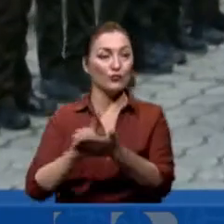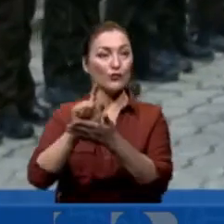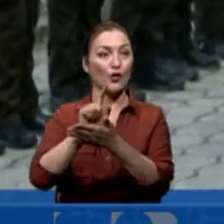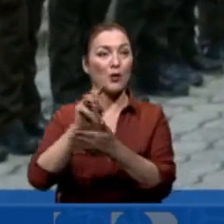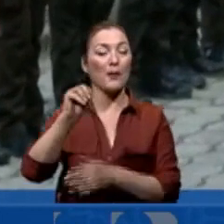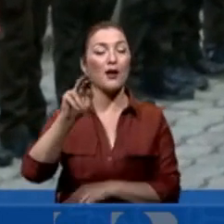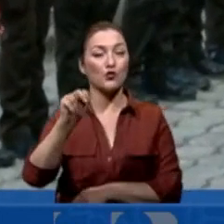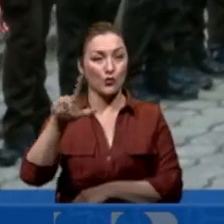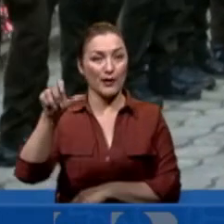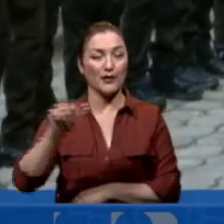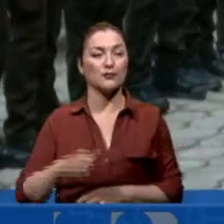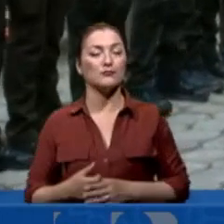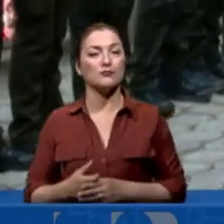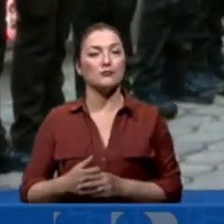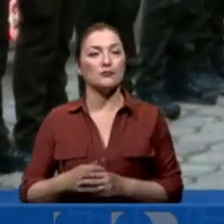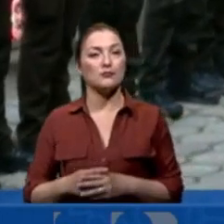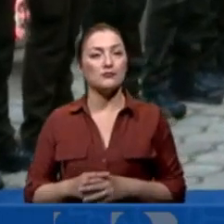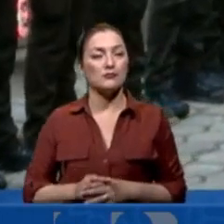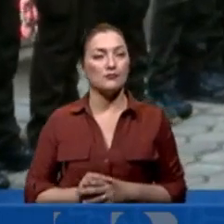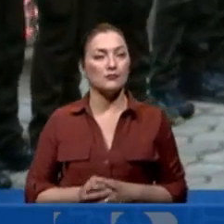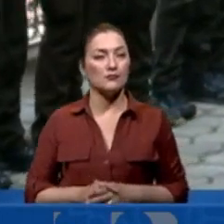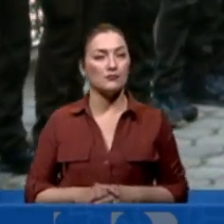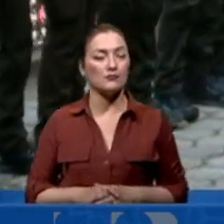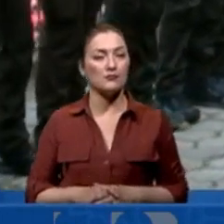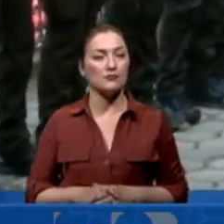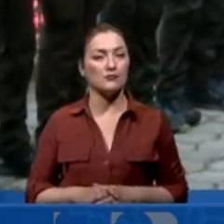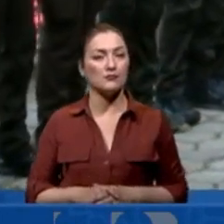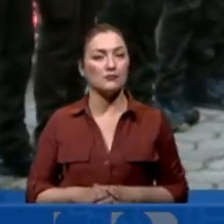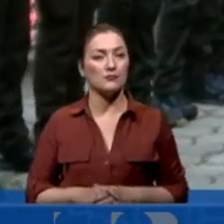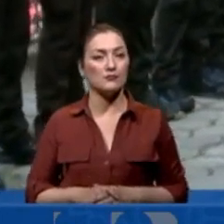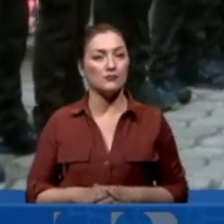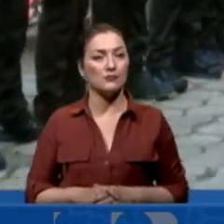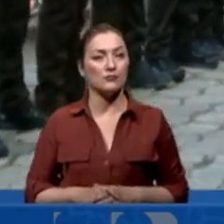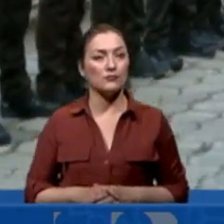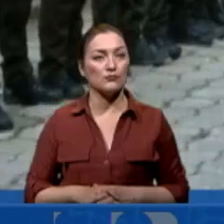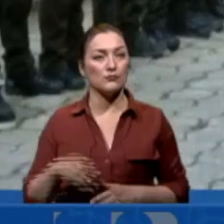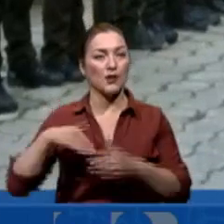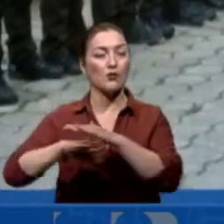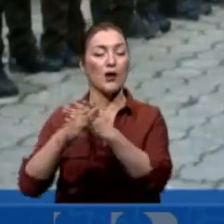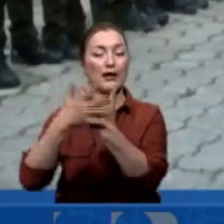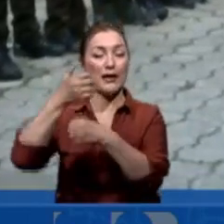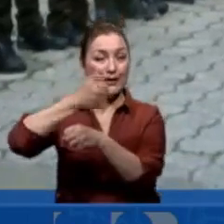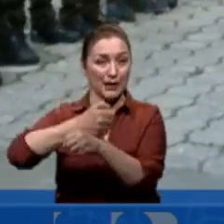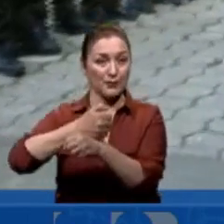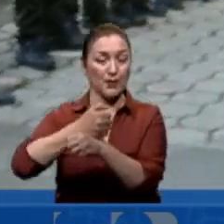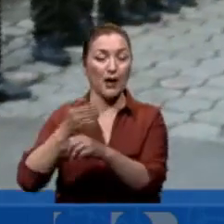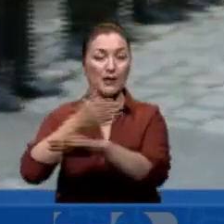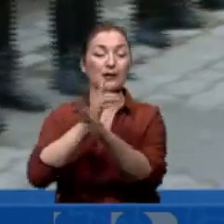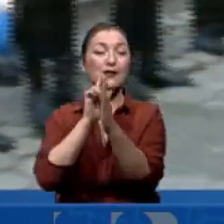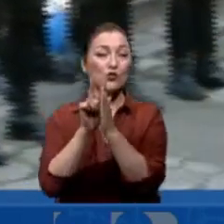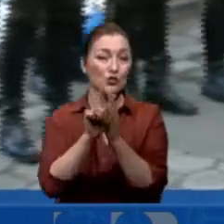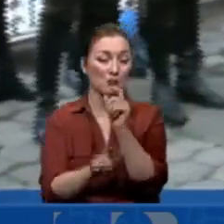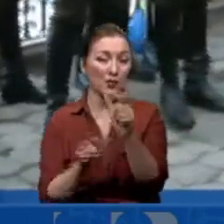Manuel s Coronel para que nos comente la intención en un ino era ingresar acá al expenal han recibido ustedes denuncias por los